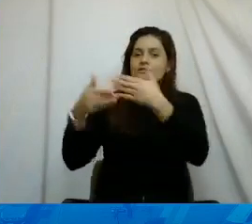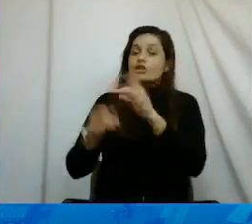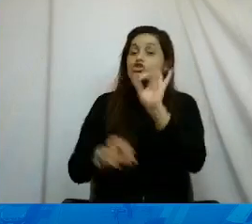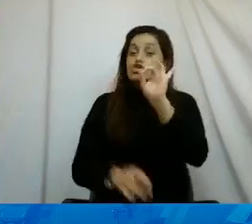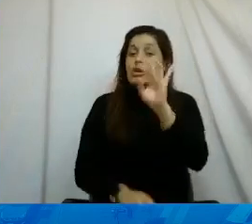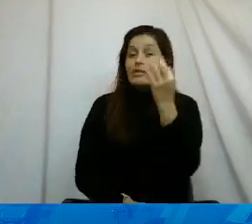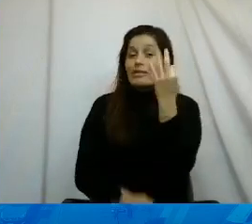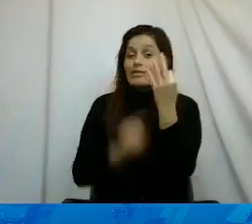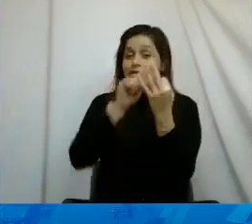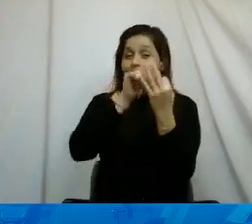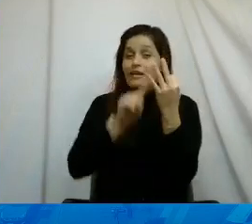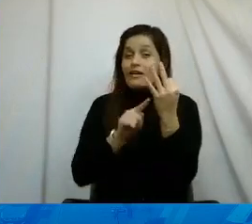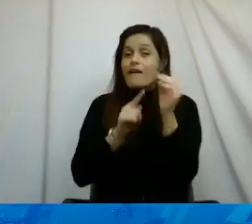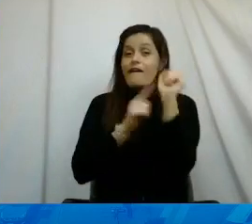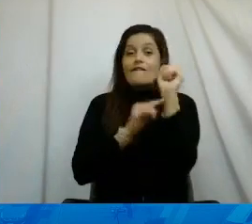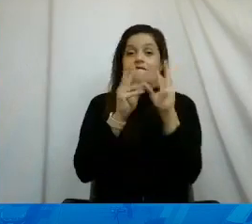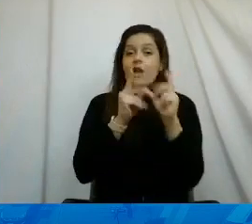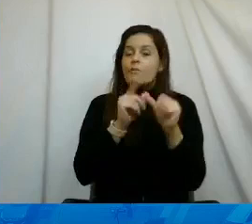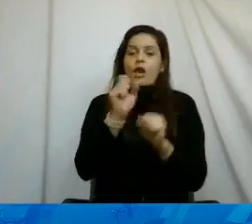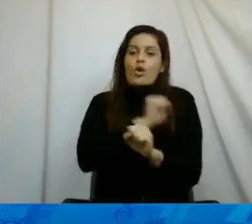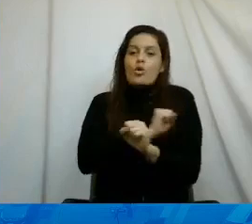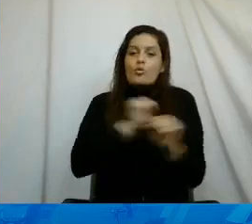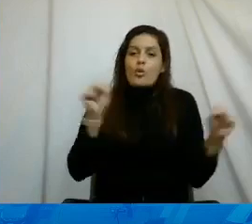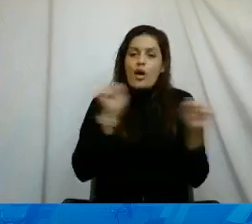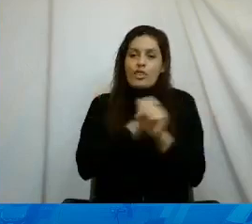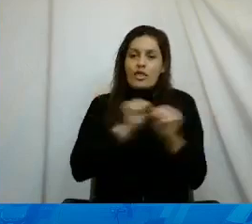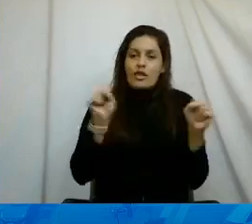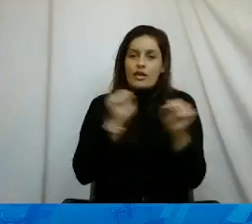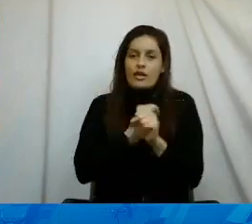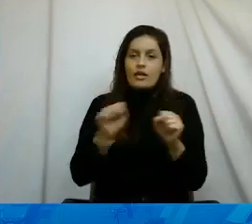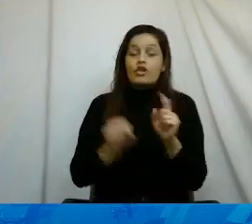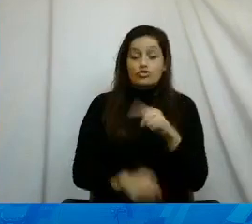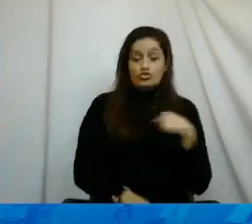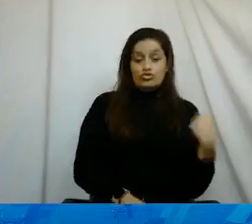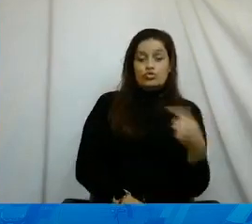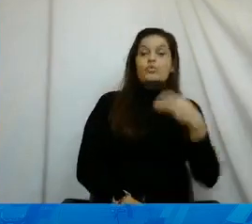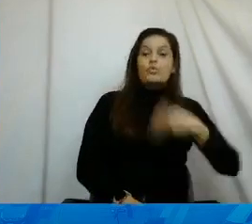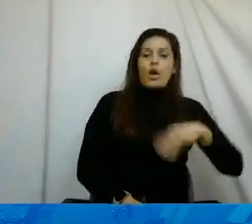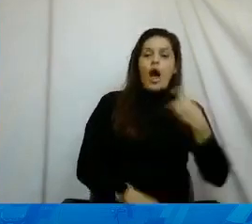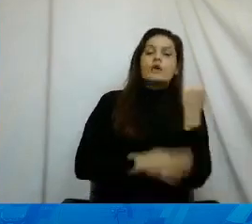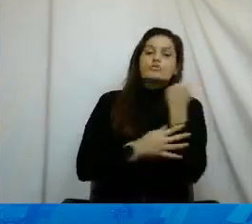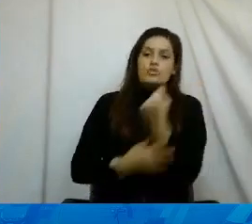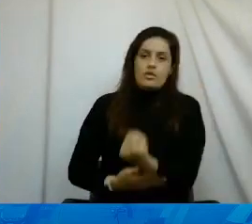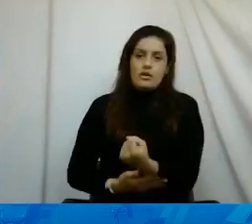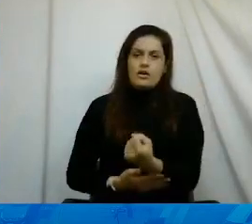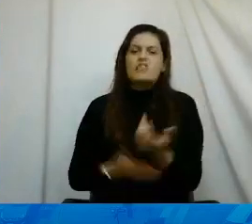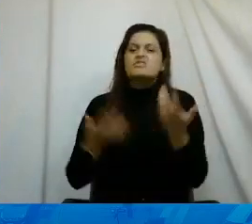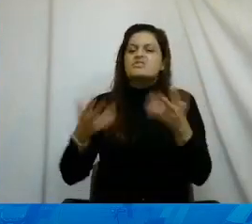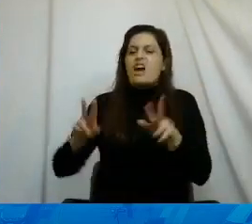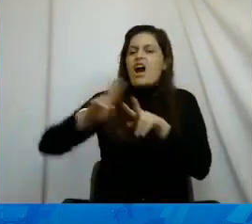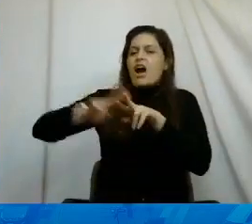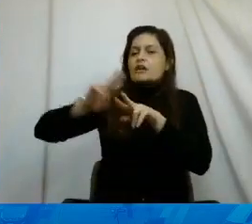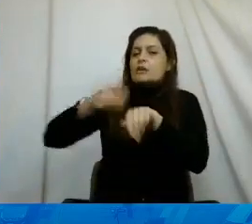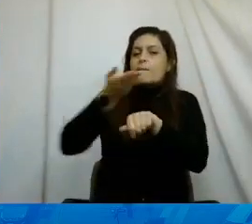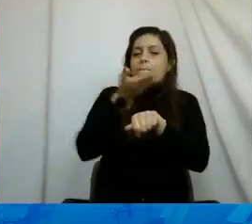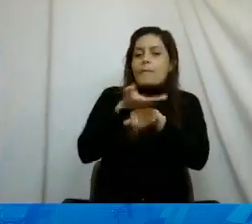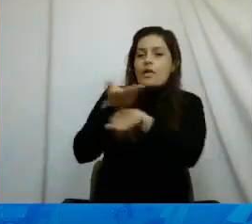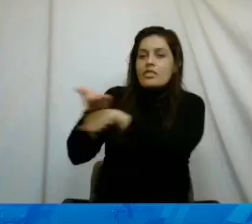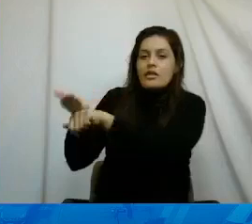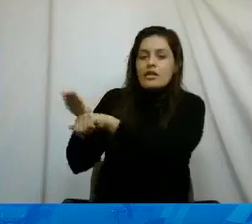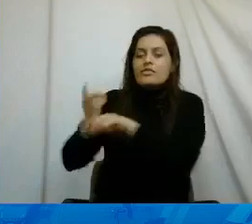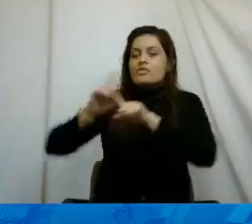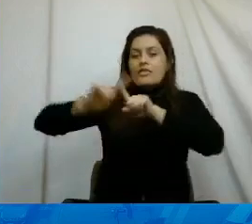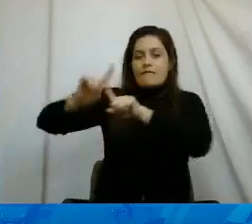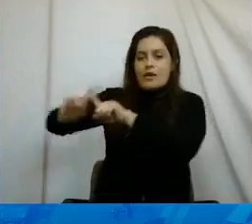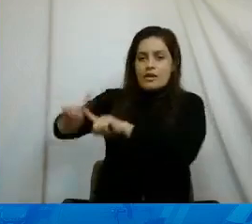podían hacer los aportes. Y en esos casos los vamos a apoyar nosotros como municipio. Hicimos toda la solicitud de pronunciamiento jurídico